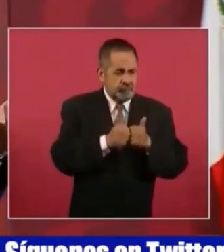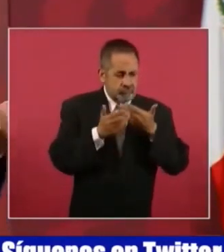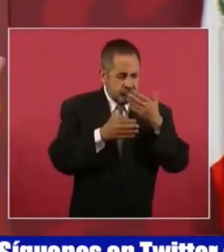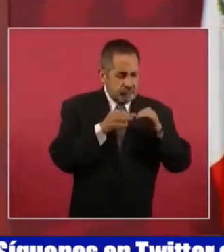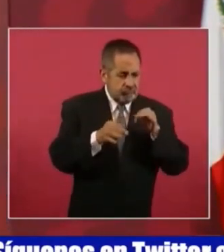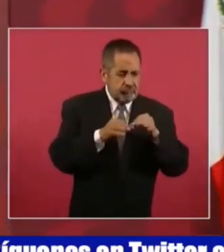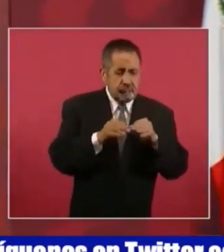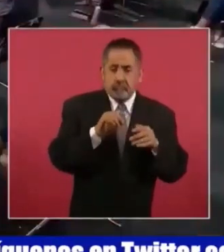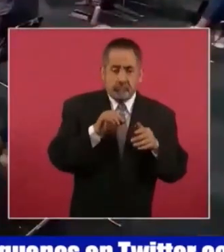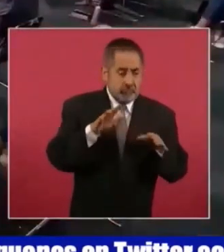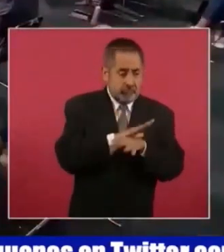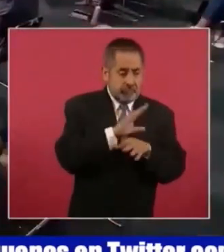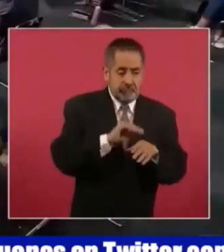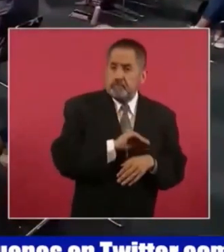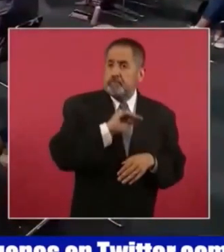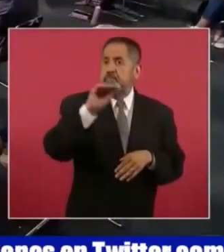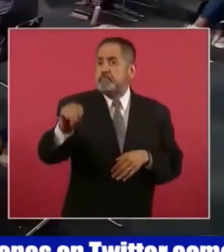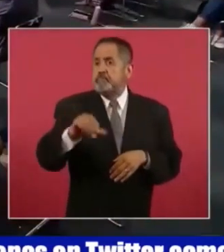desenvolvieron